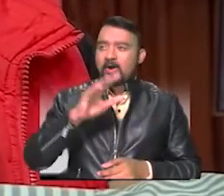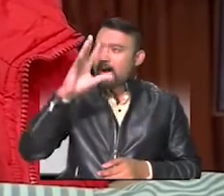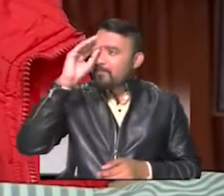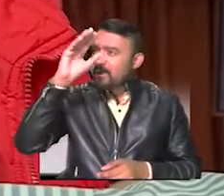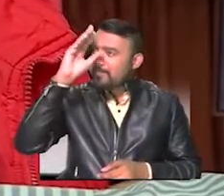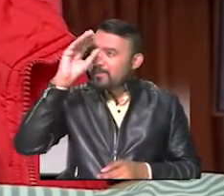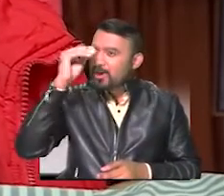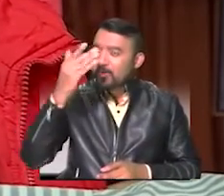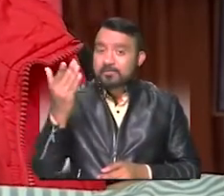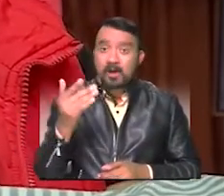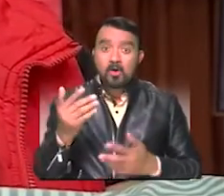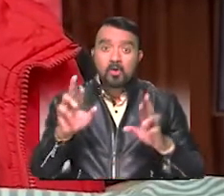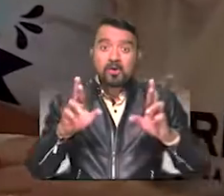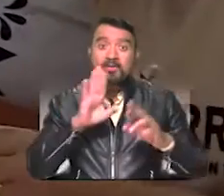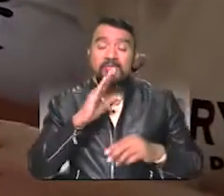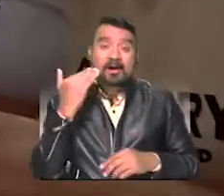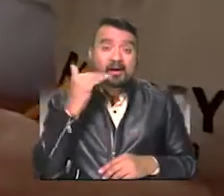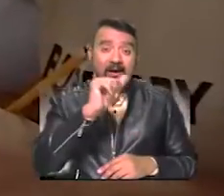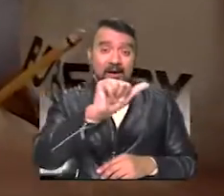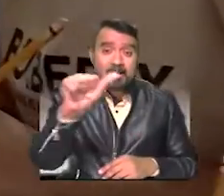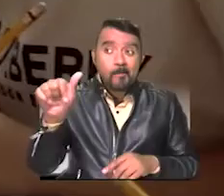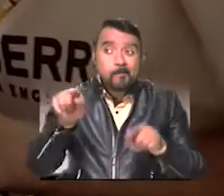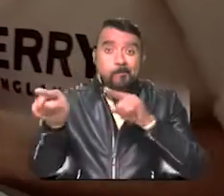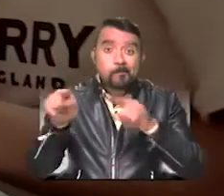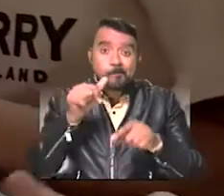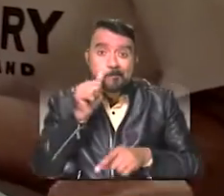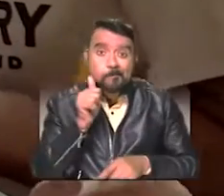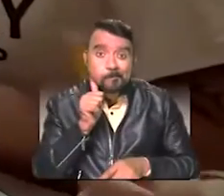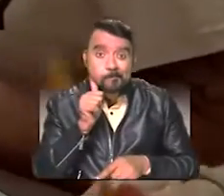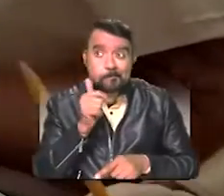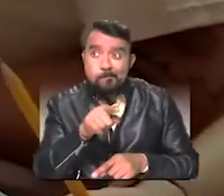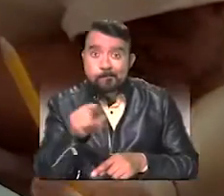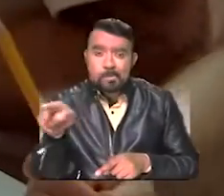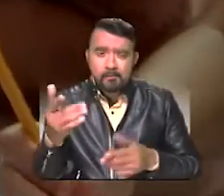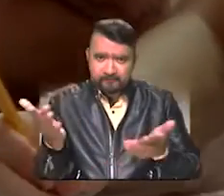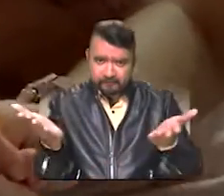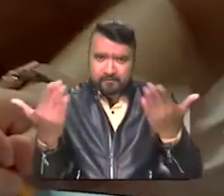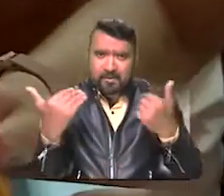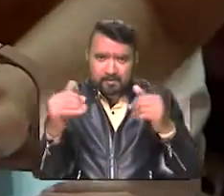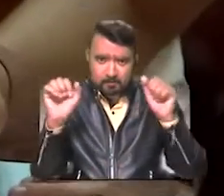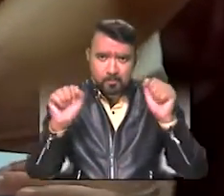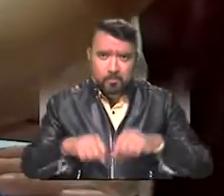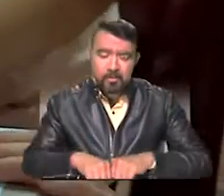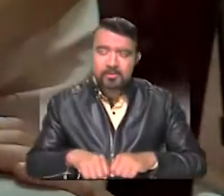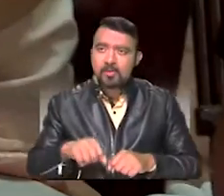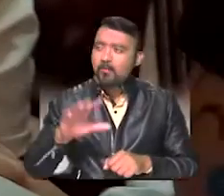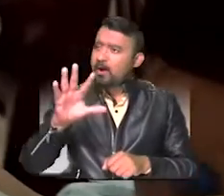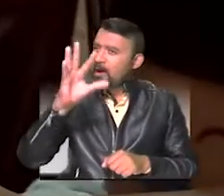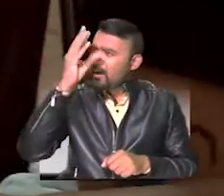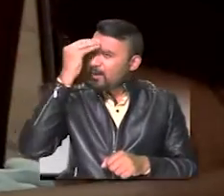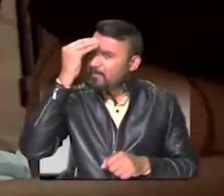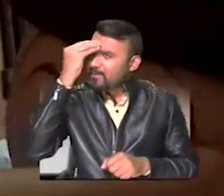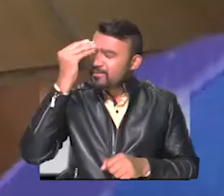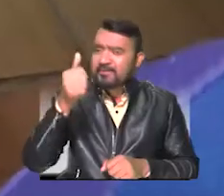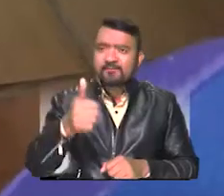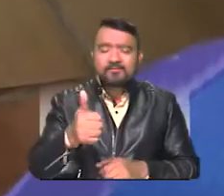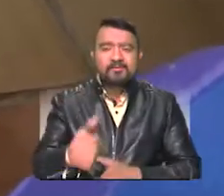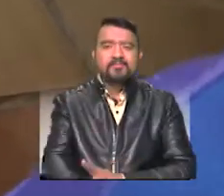embarazo, a que vengan, a que participen de esto, que no se lo pierdan, ya que aprenden demasiado y es algo